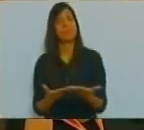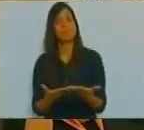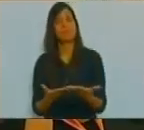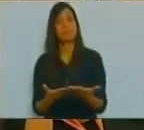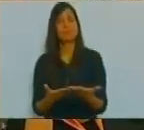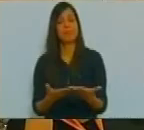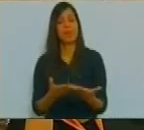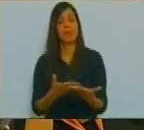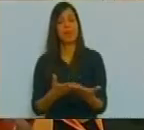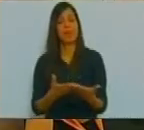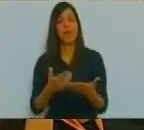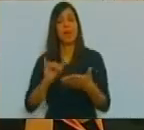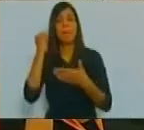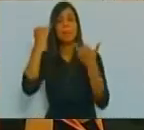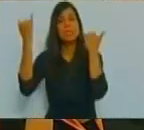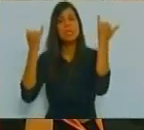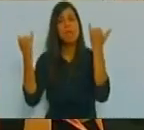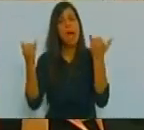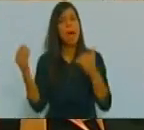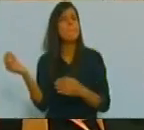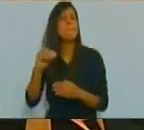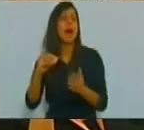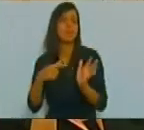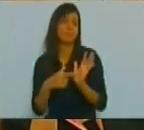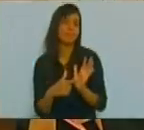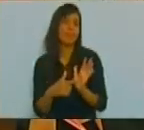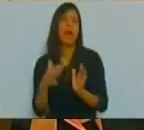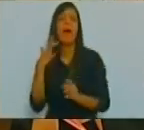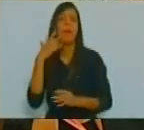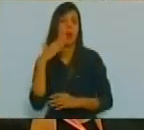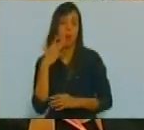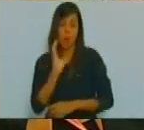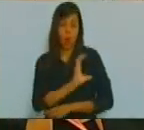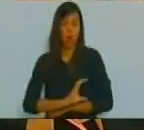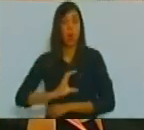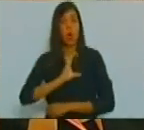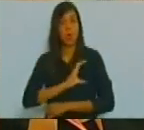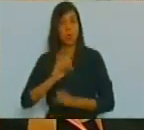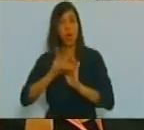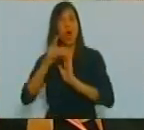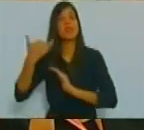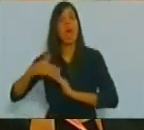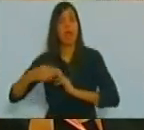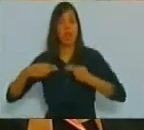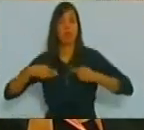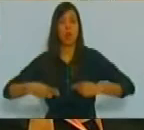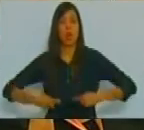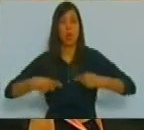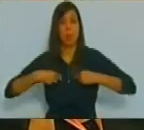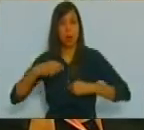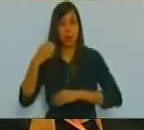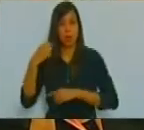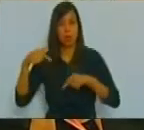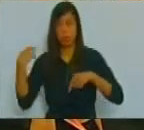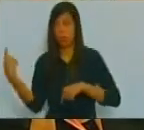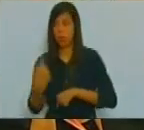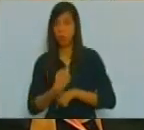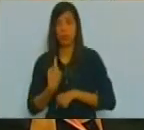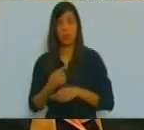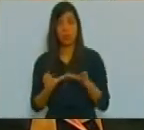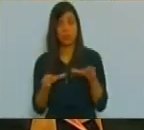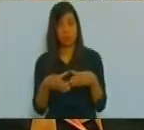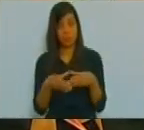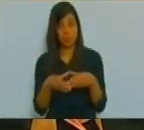también adelantar ciudadana presidenta que desde la comisión de derechos humanos de la asamblea nacional constituyente